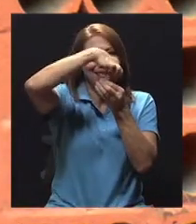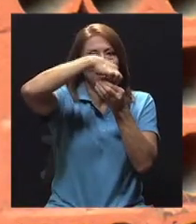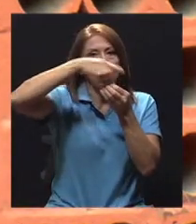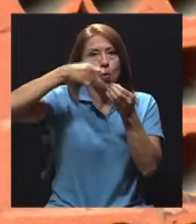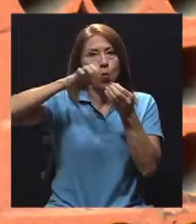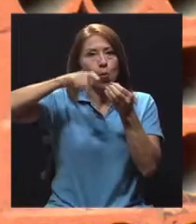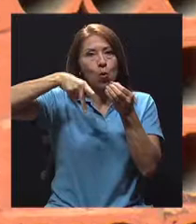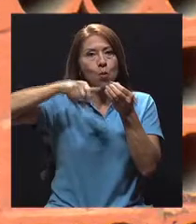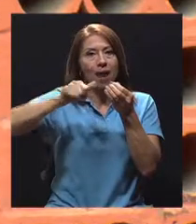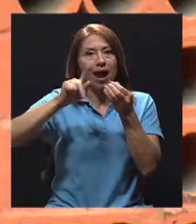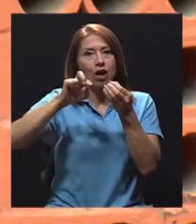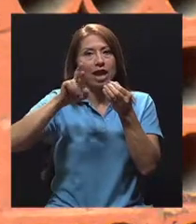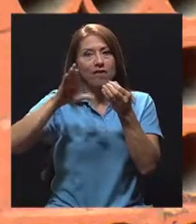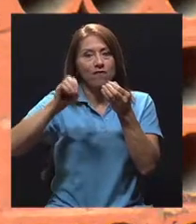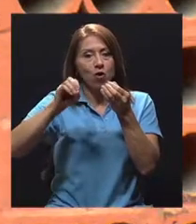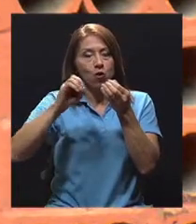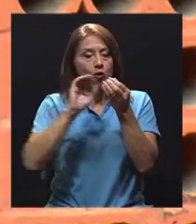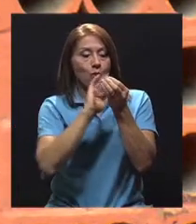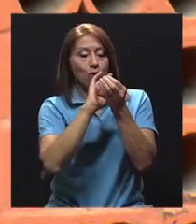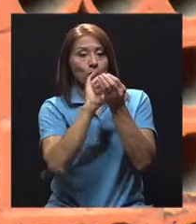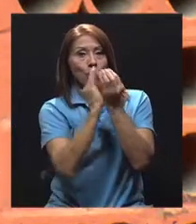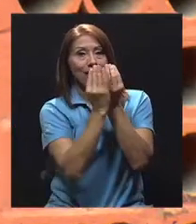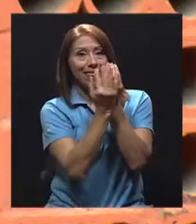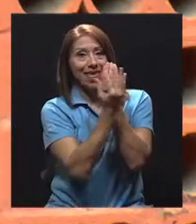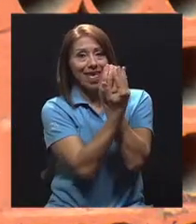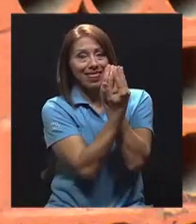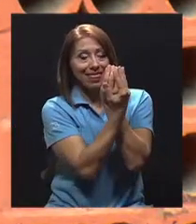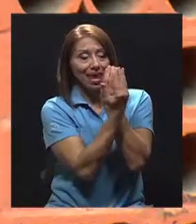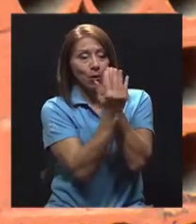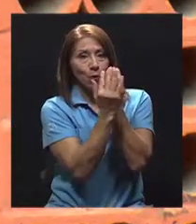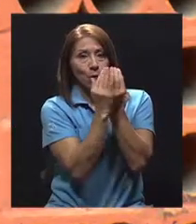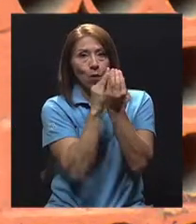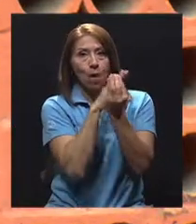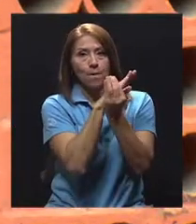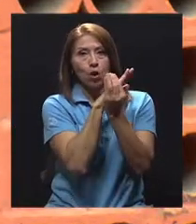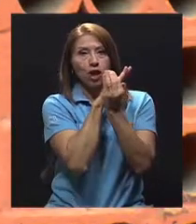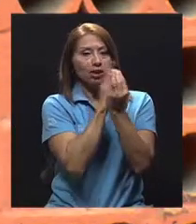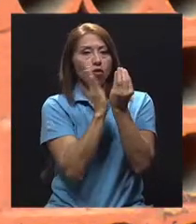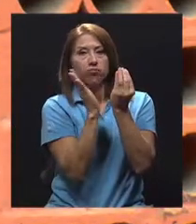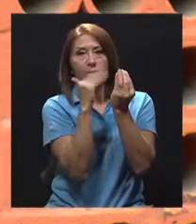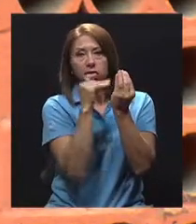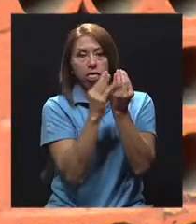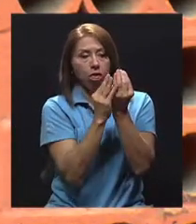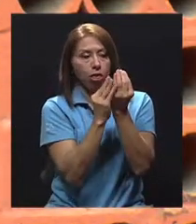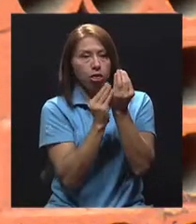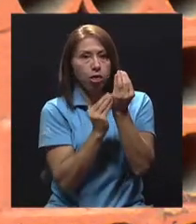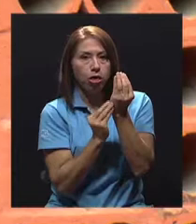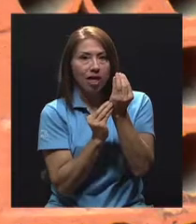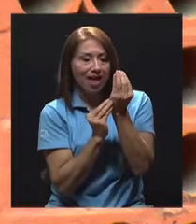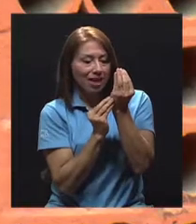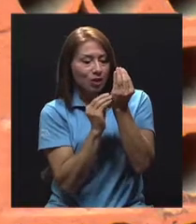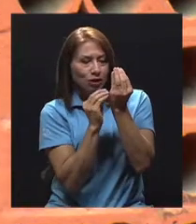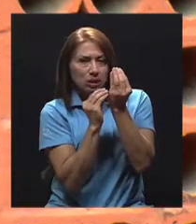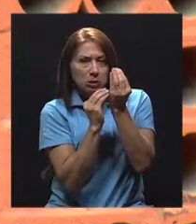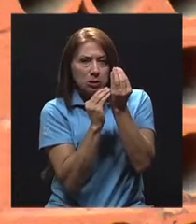caso la pulpa o el nervio. Entonces, cuando perdemos esta protección del diente, pues por lo general